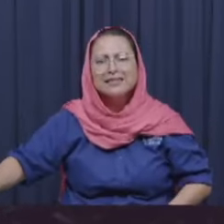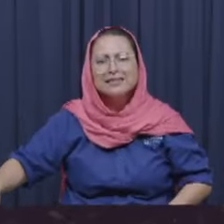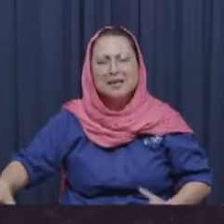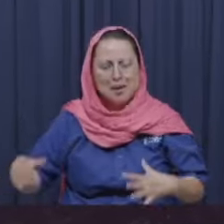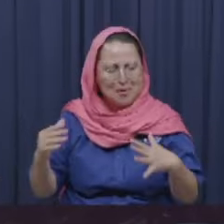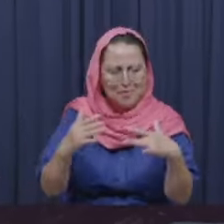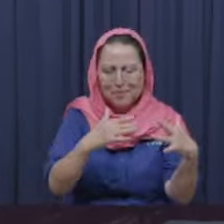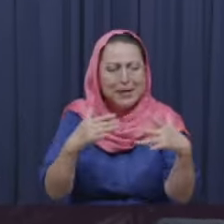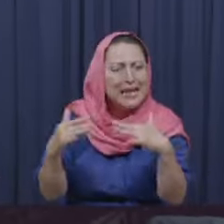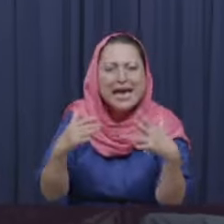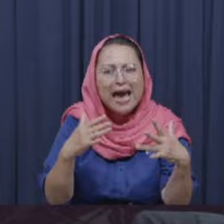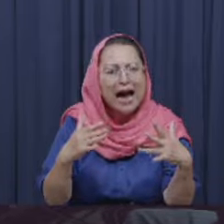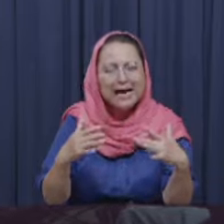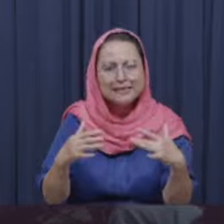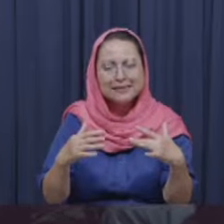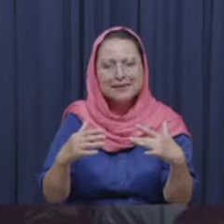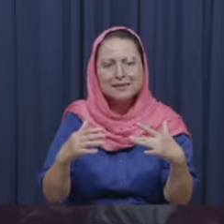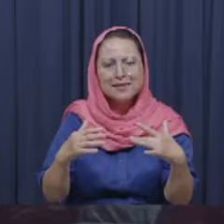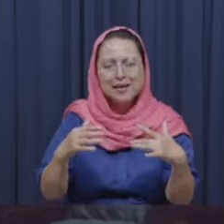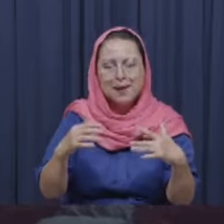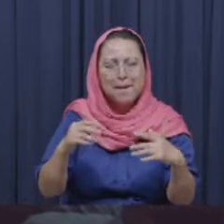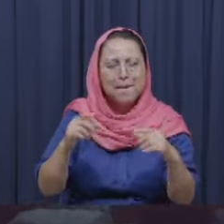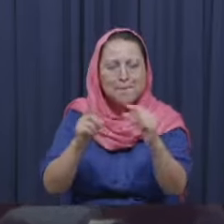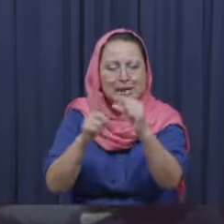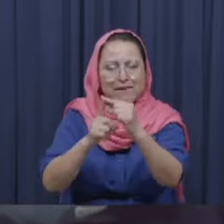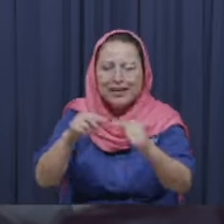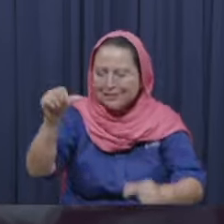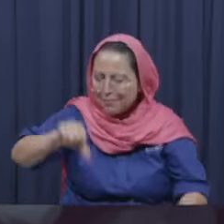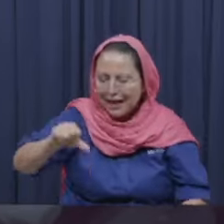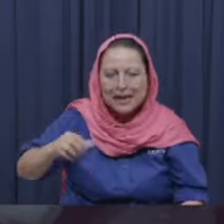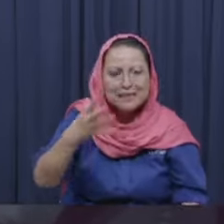pleitos, envidias, maledicencias,